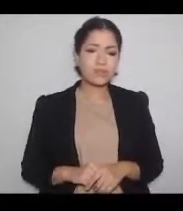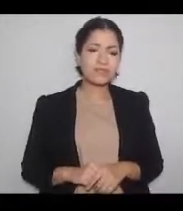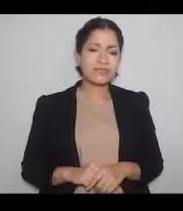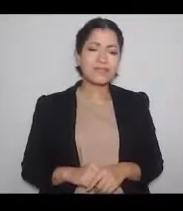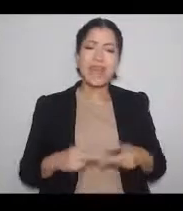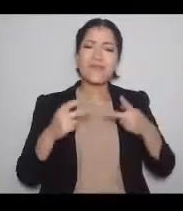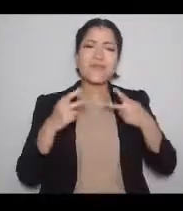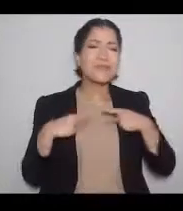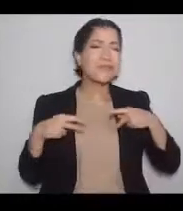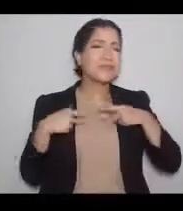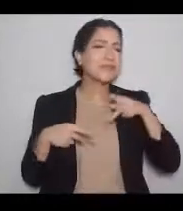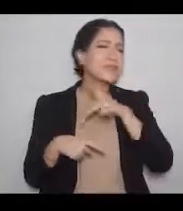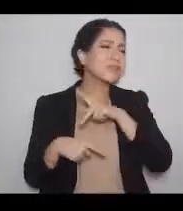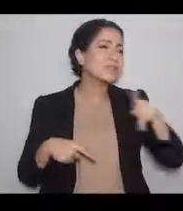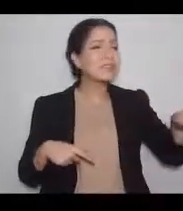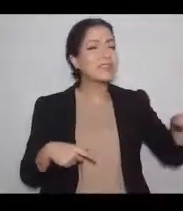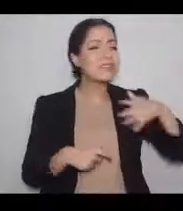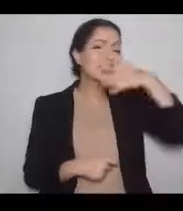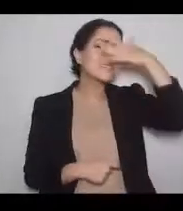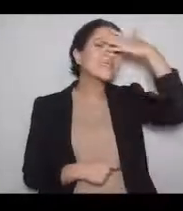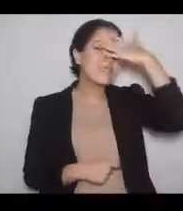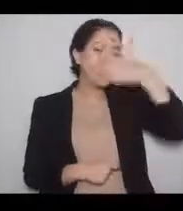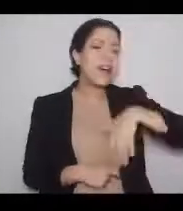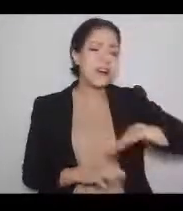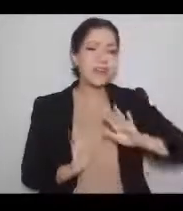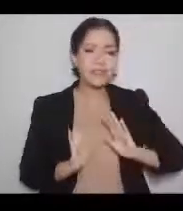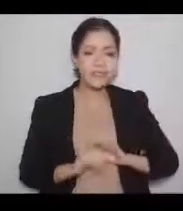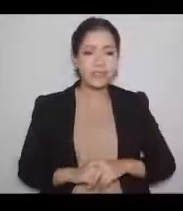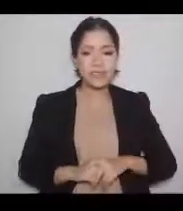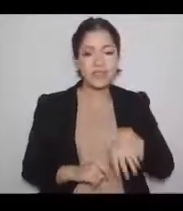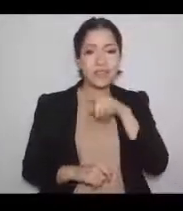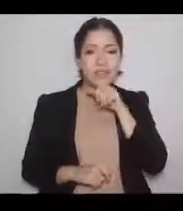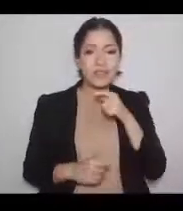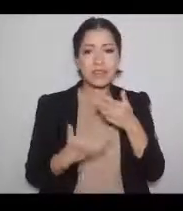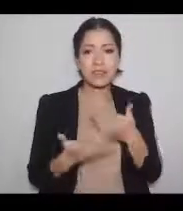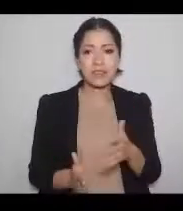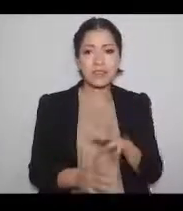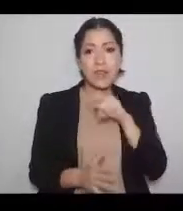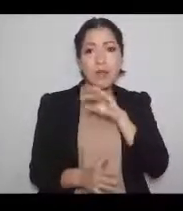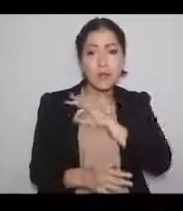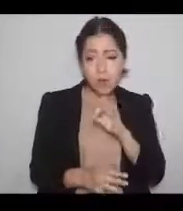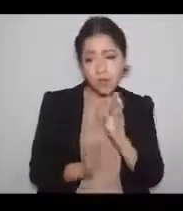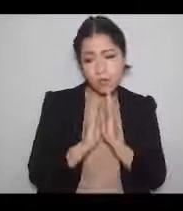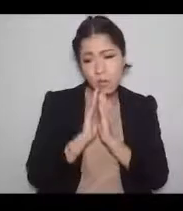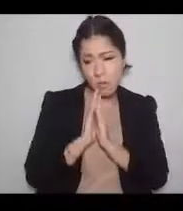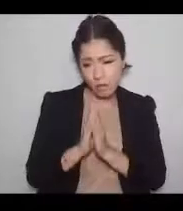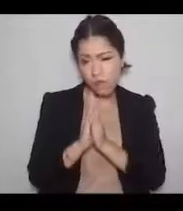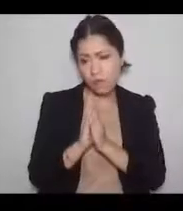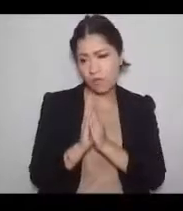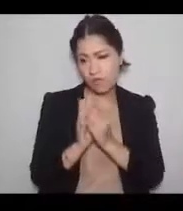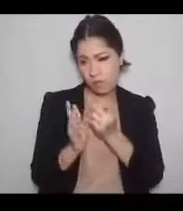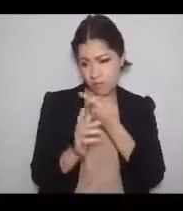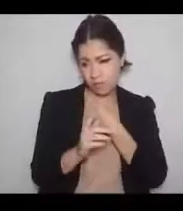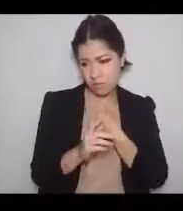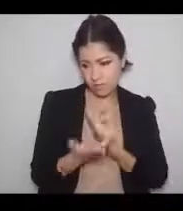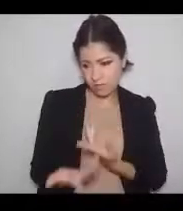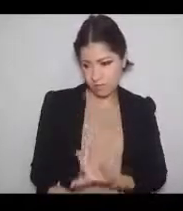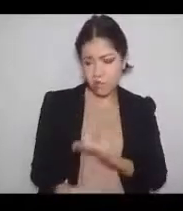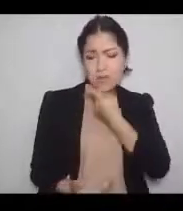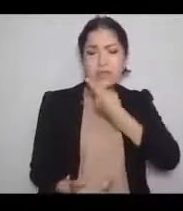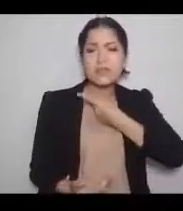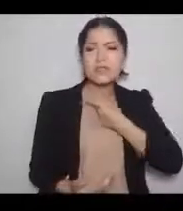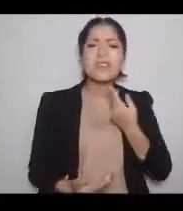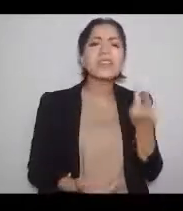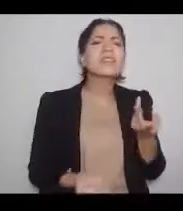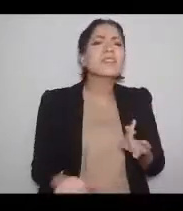Todo el mundo sabe. Ay, ¿puede el descubridor de la órbita de los planetas decirle a un simple mortal lo que todo el mundo